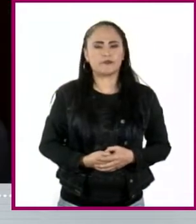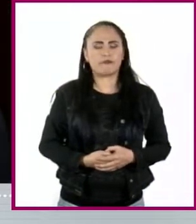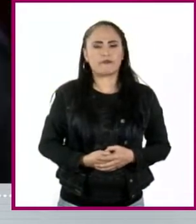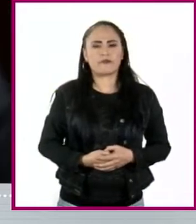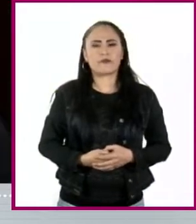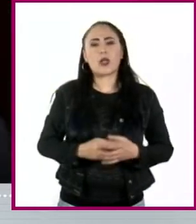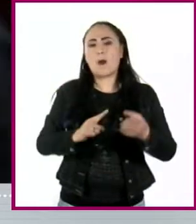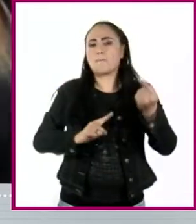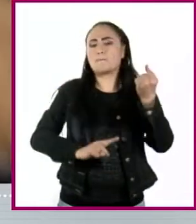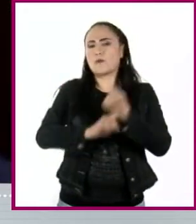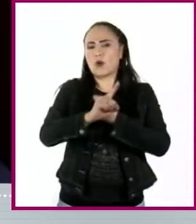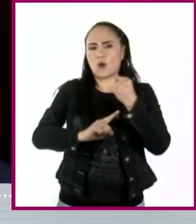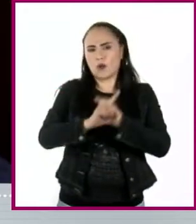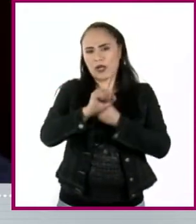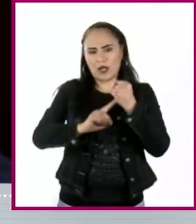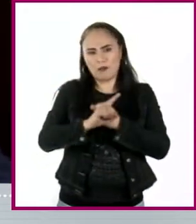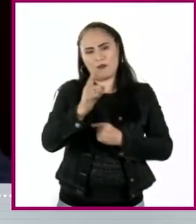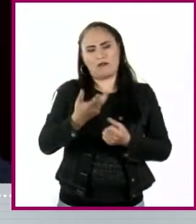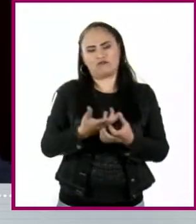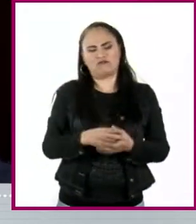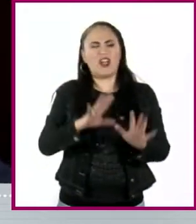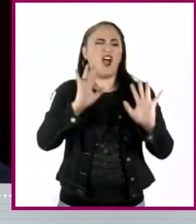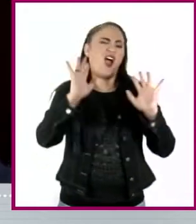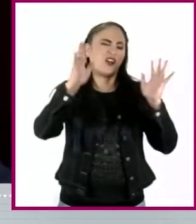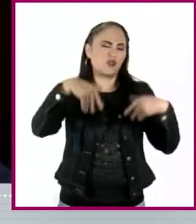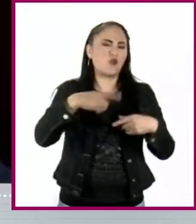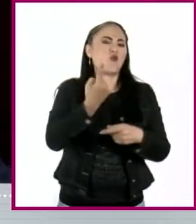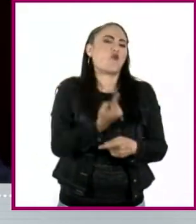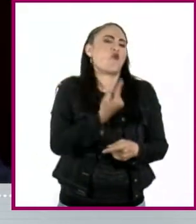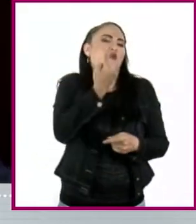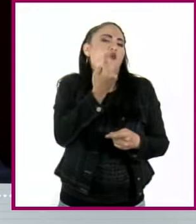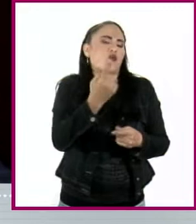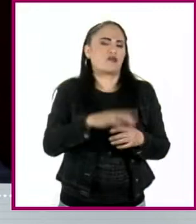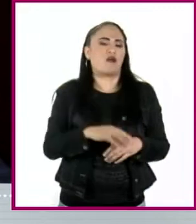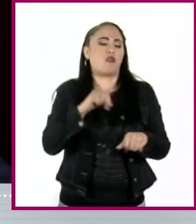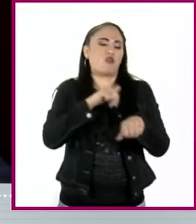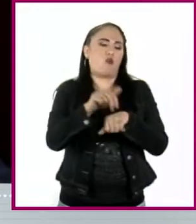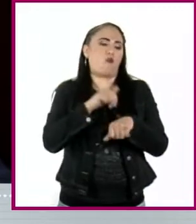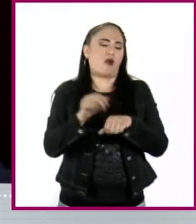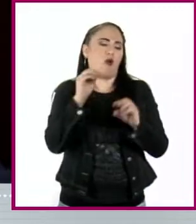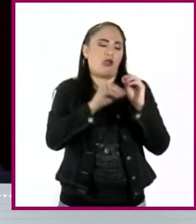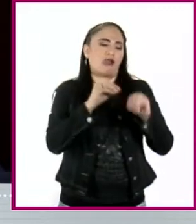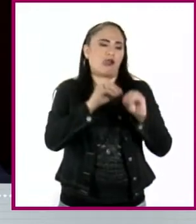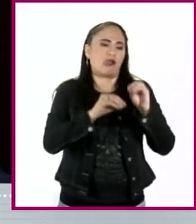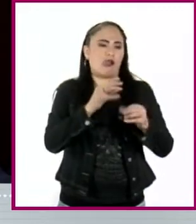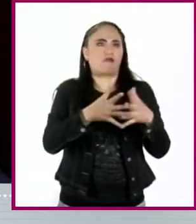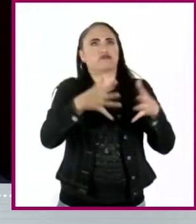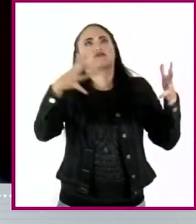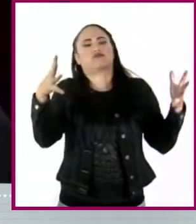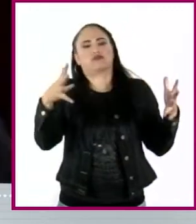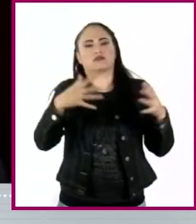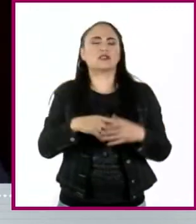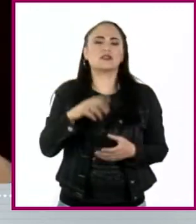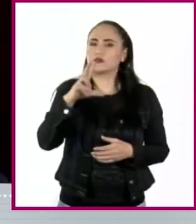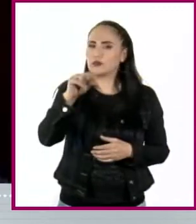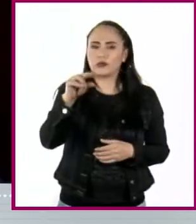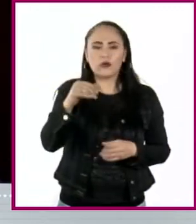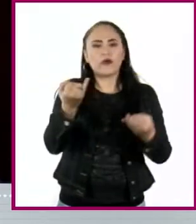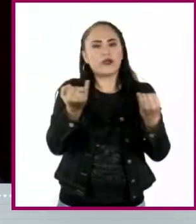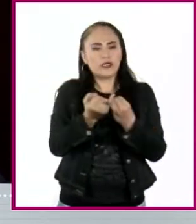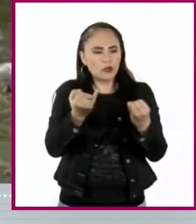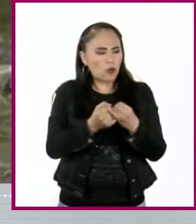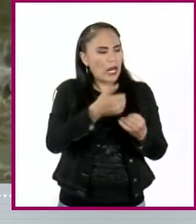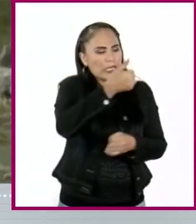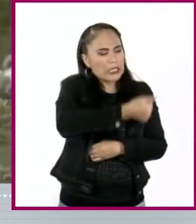problema en global, así como si se tratara de grandes cifras agregadas, sino también atendiendo los casos